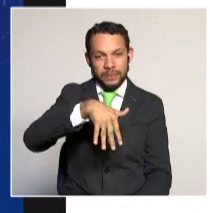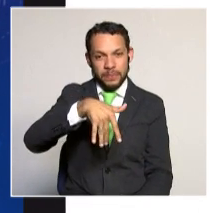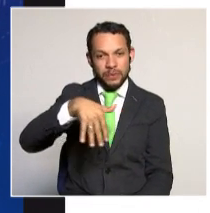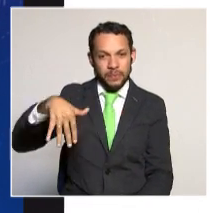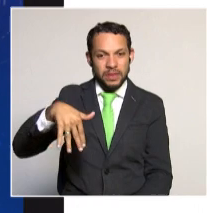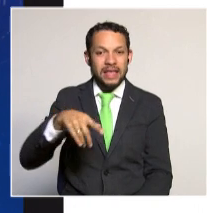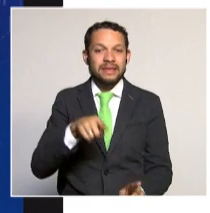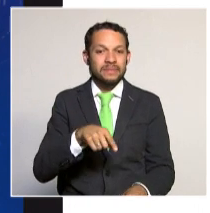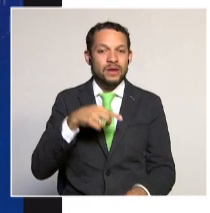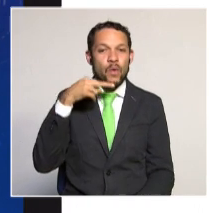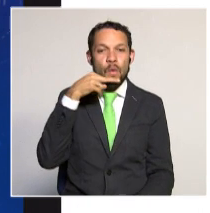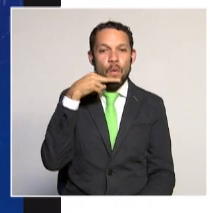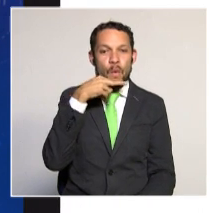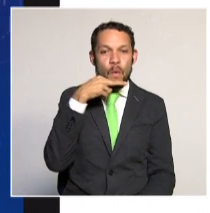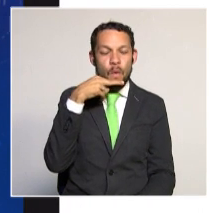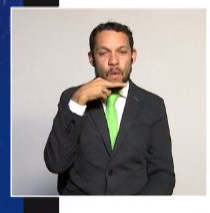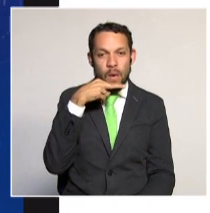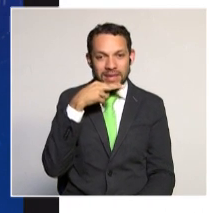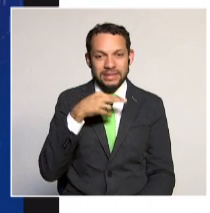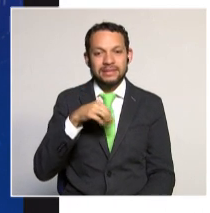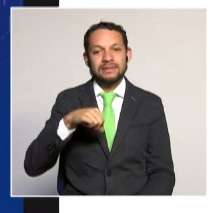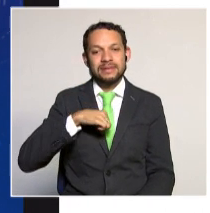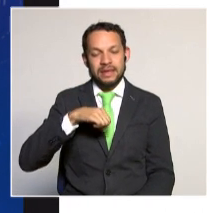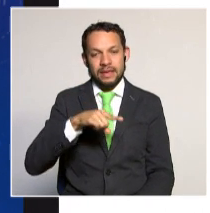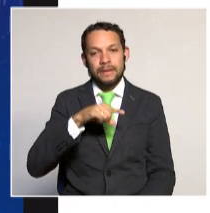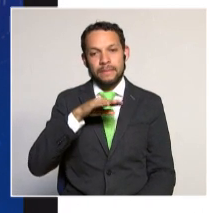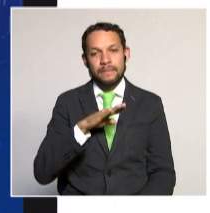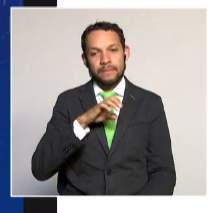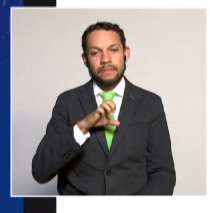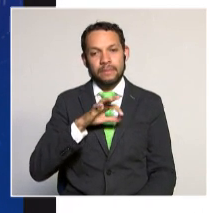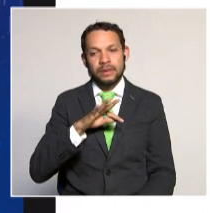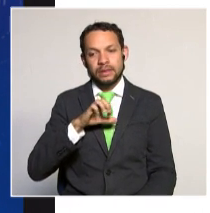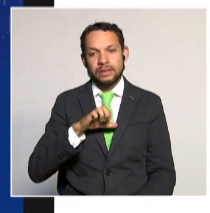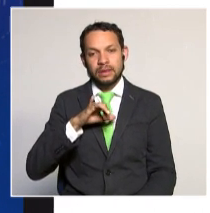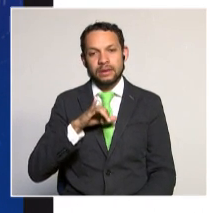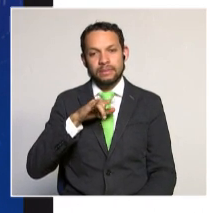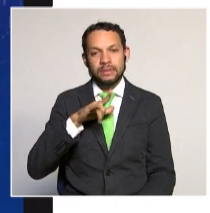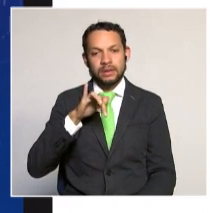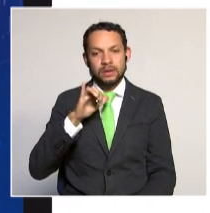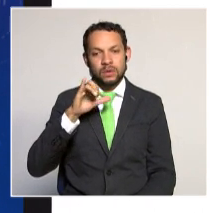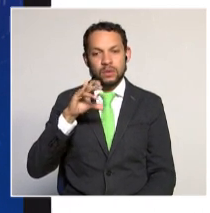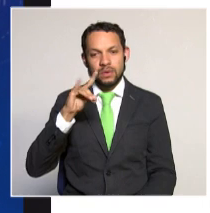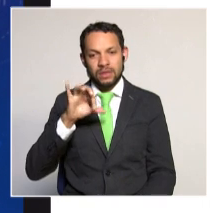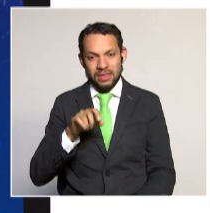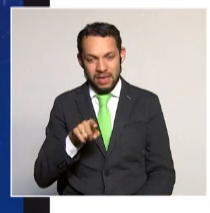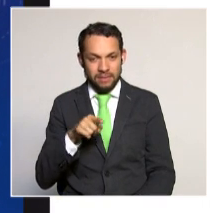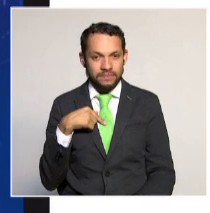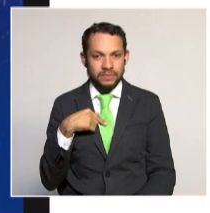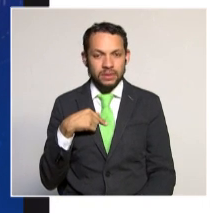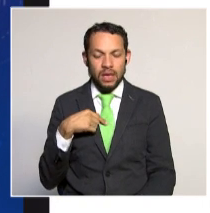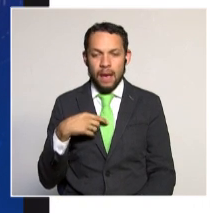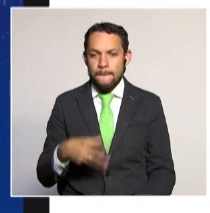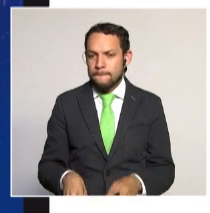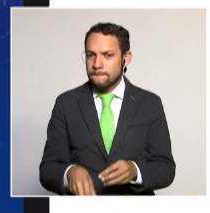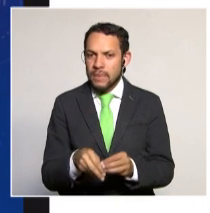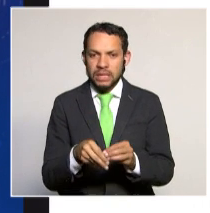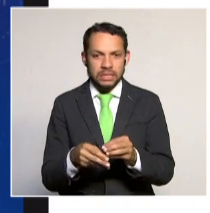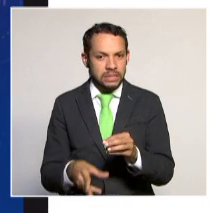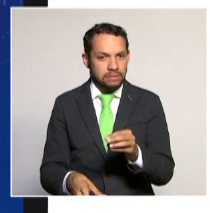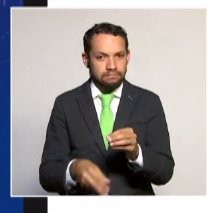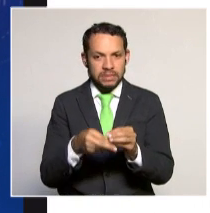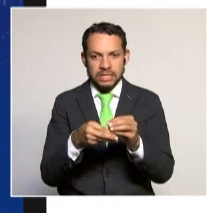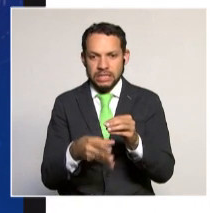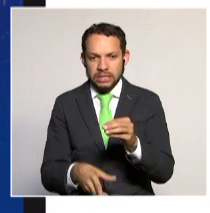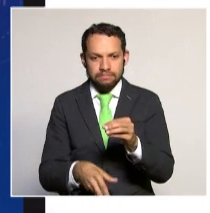color rojo. Ese es el beta-amiloide de más que está produciendo la neurona y entonces se acumula allí,